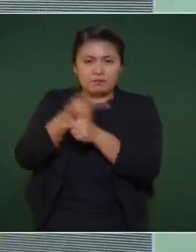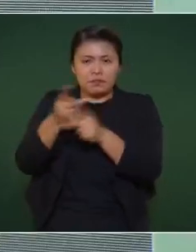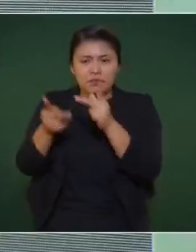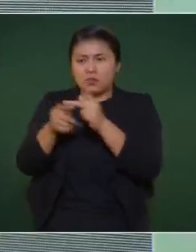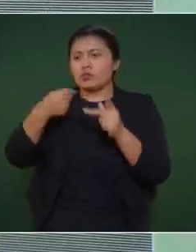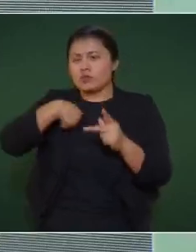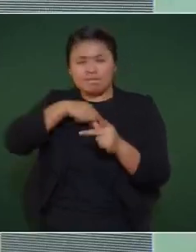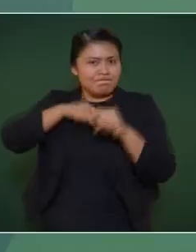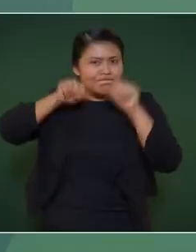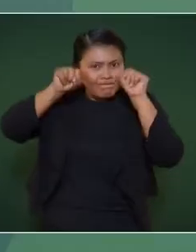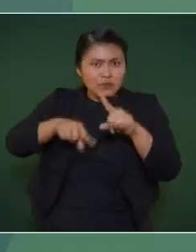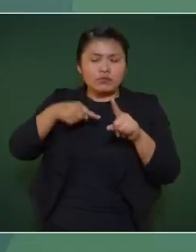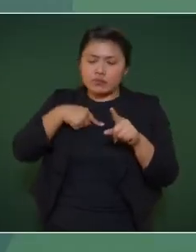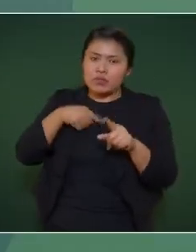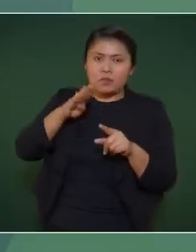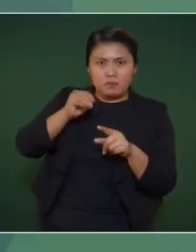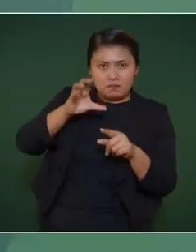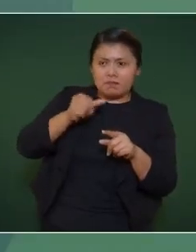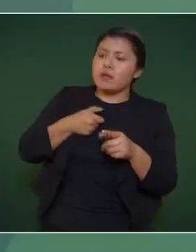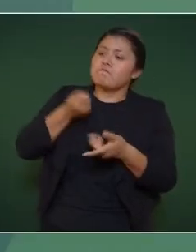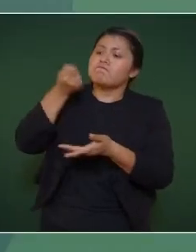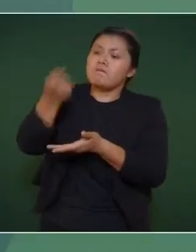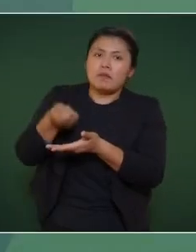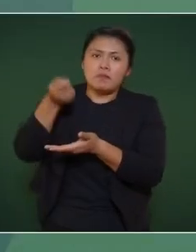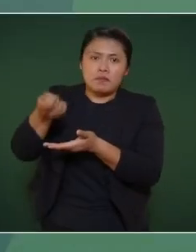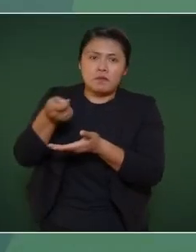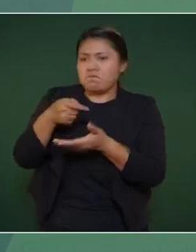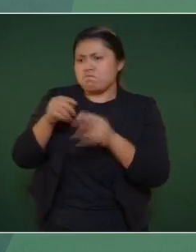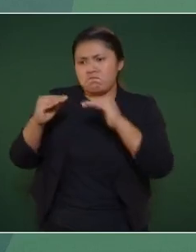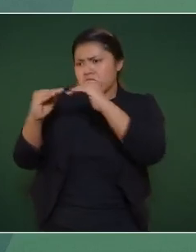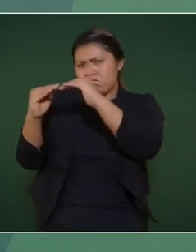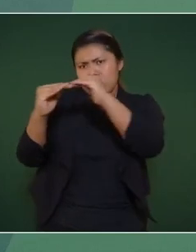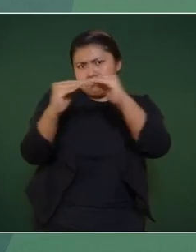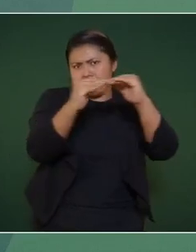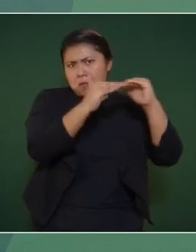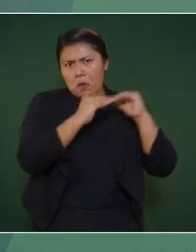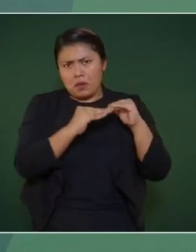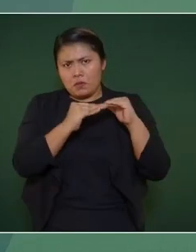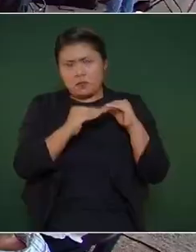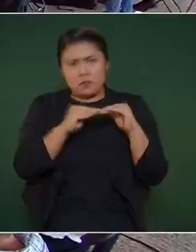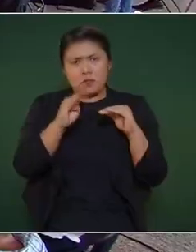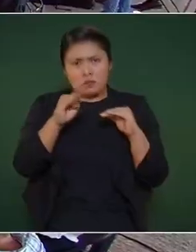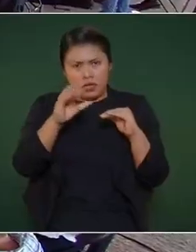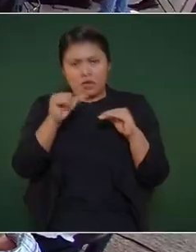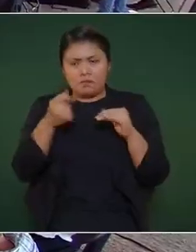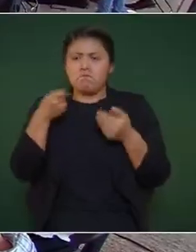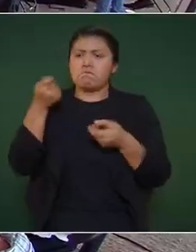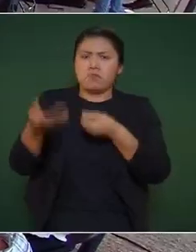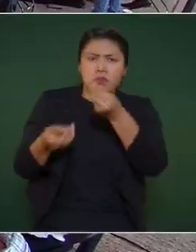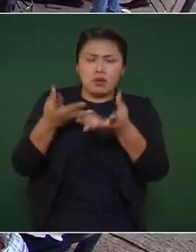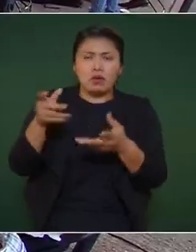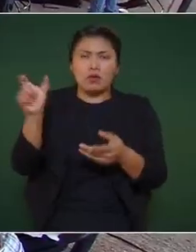becas a todos, es universal ese programa, cuando llegamos